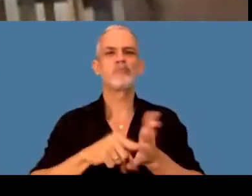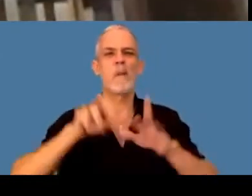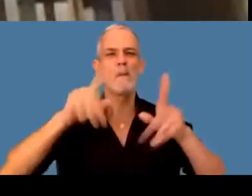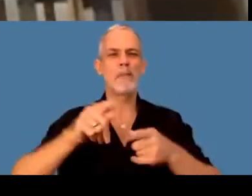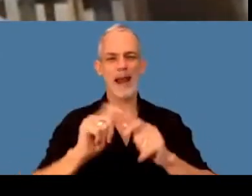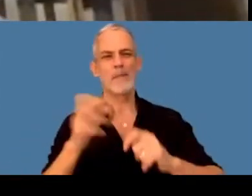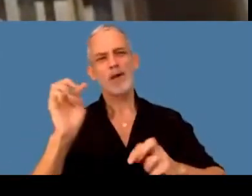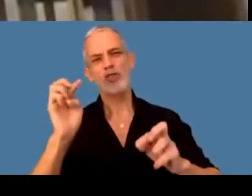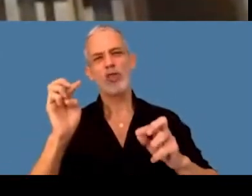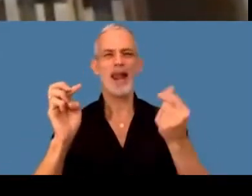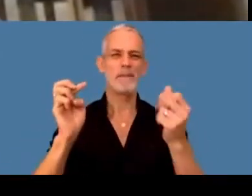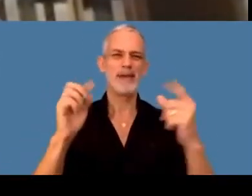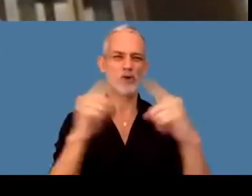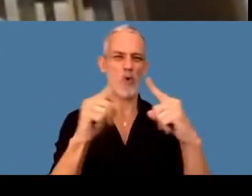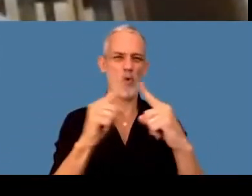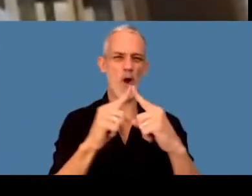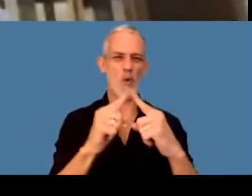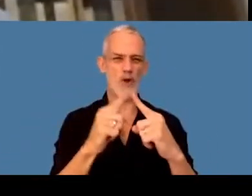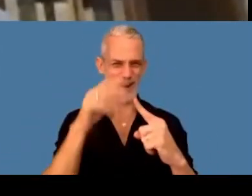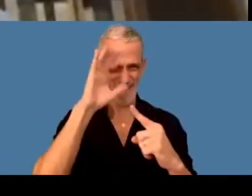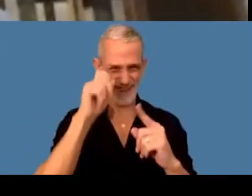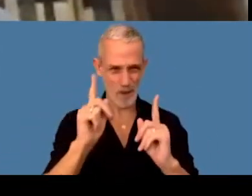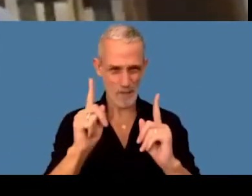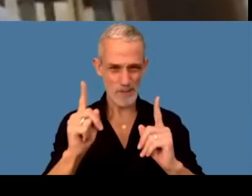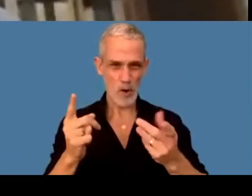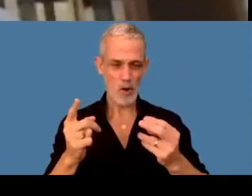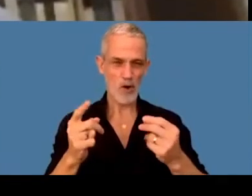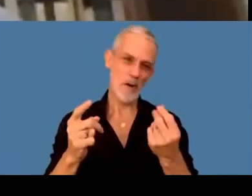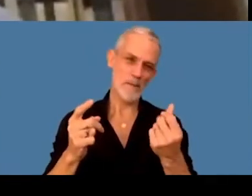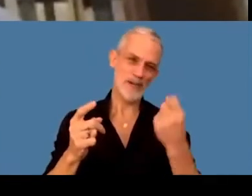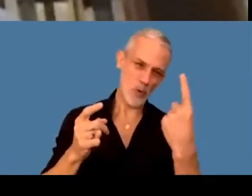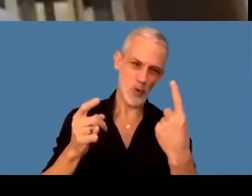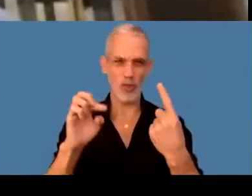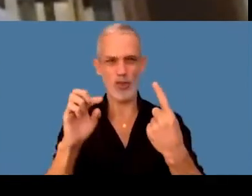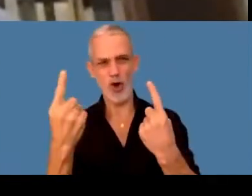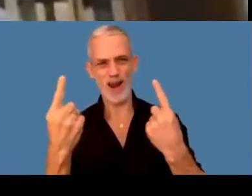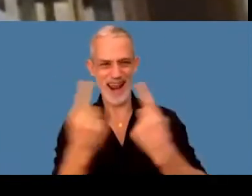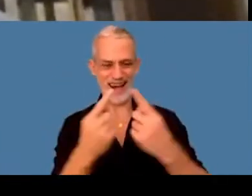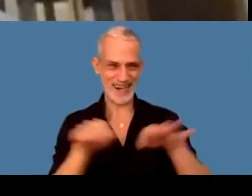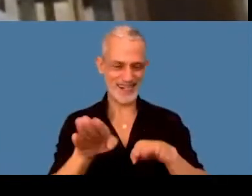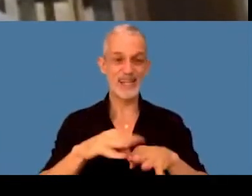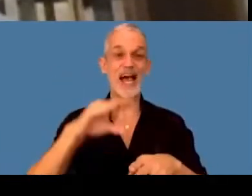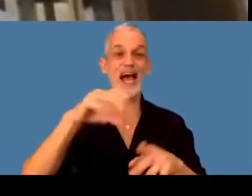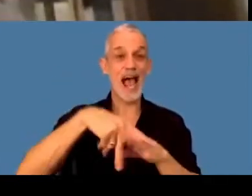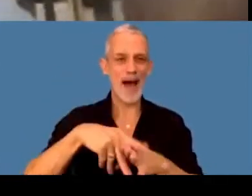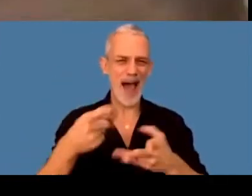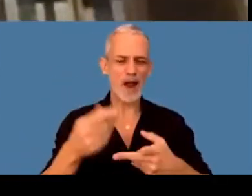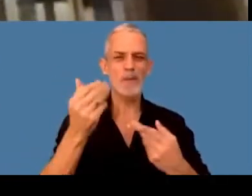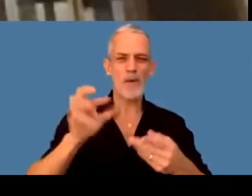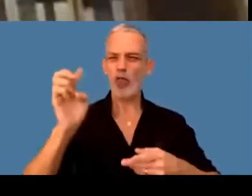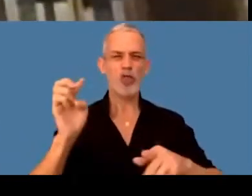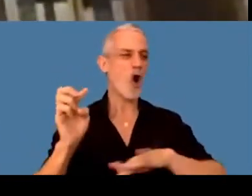convertibilidad, recordarán muchos y muchas de ustedes, el plan de convertibilidad que lleva adelante Cavallo, la dolarización,